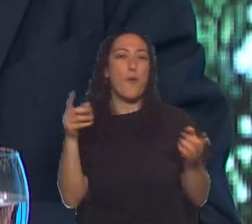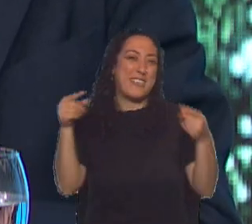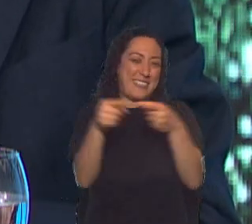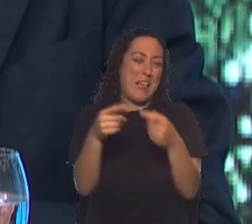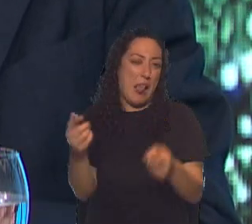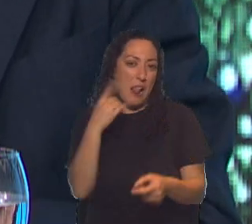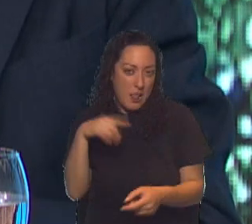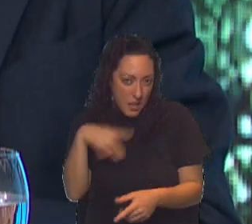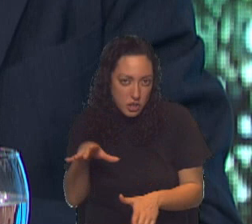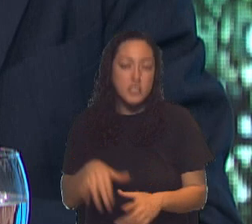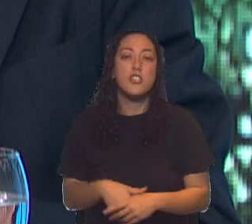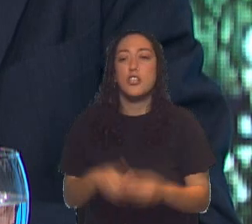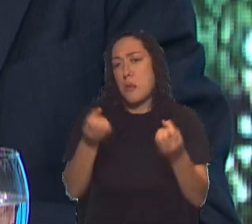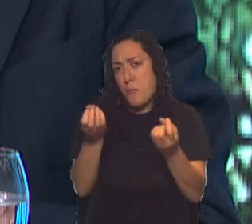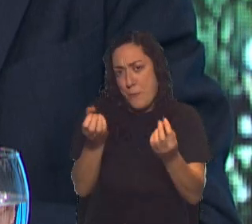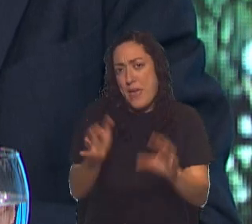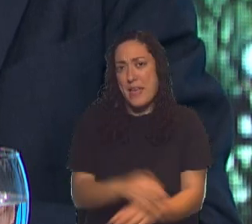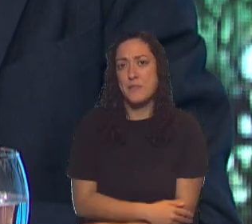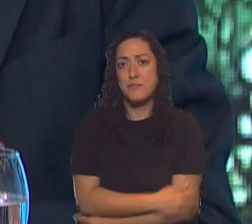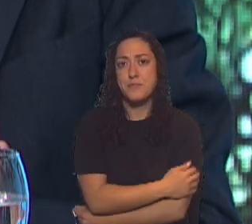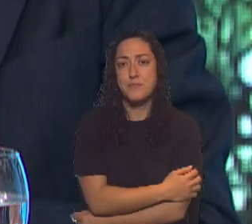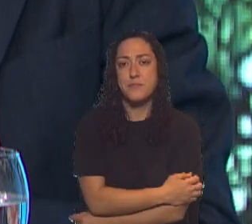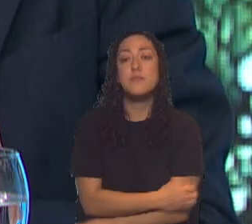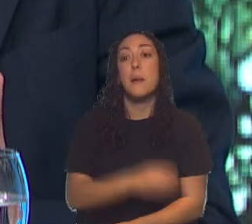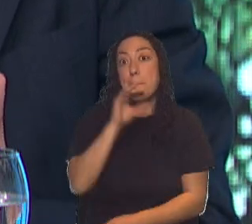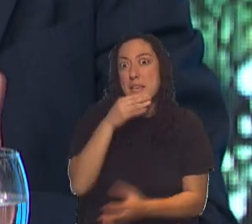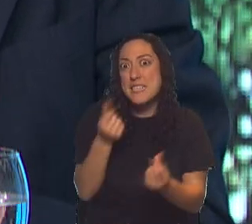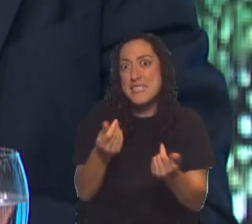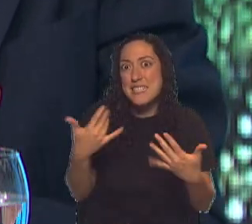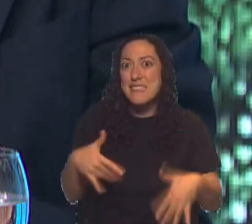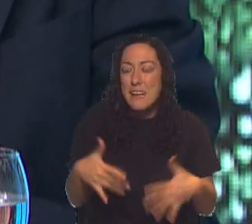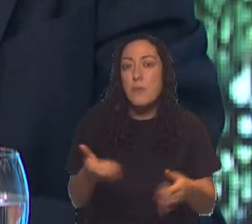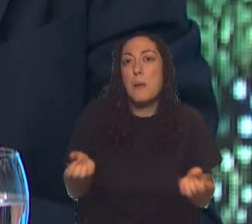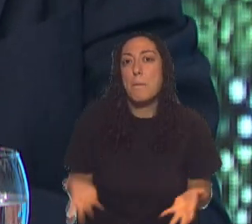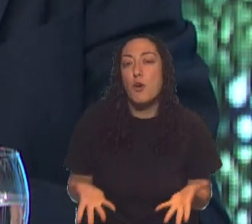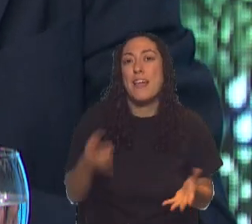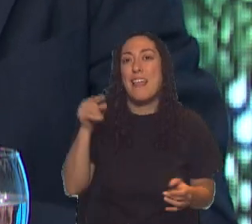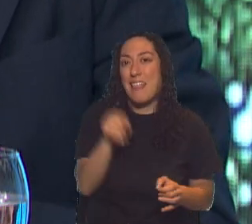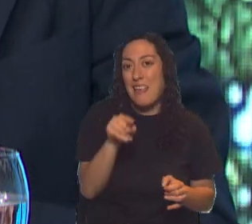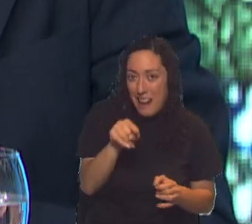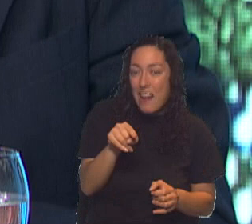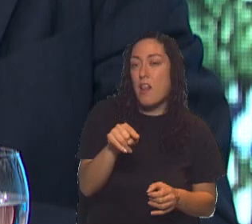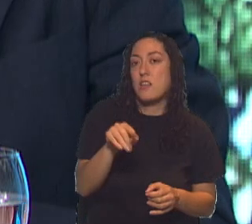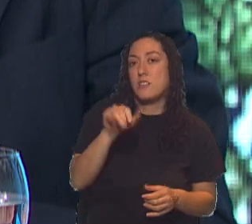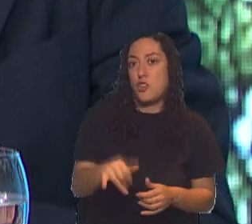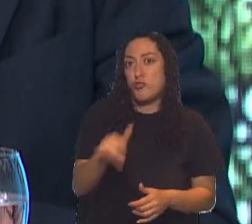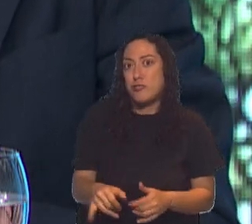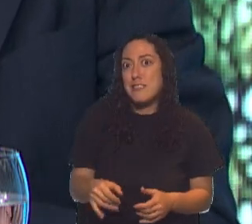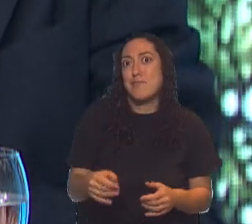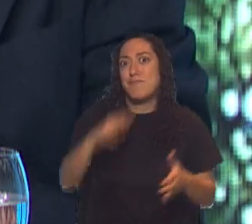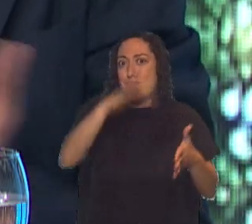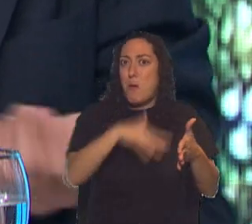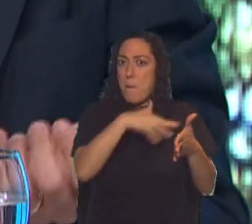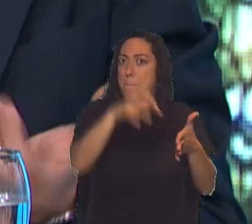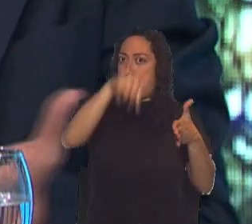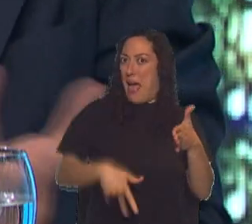digo sirve para bien que sea así sí sí sirve a maa le sirve porque aparte masa necesita eh mostrar una agenda